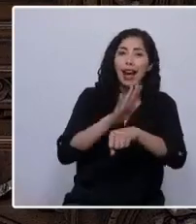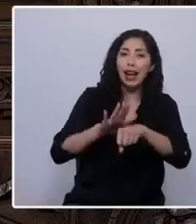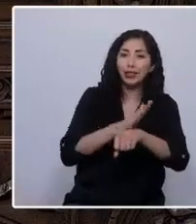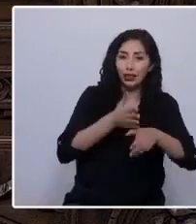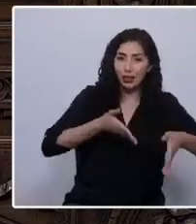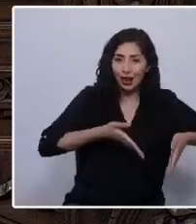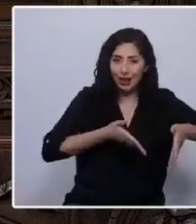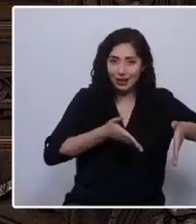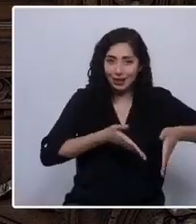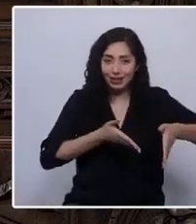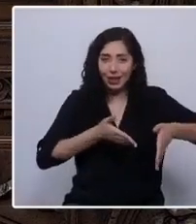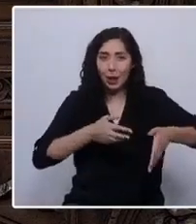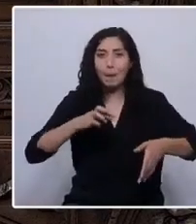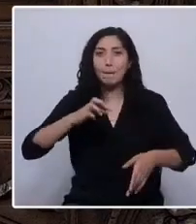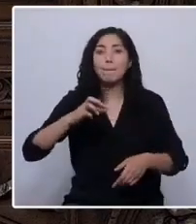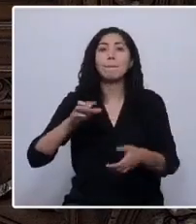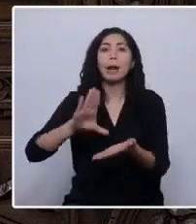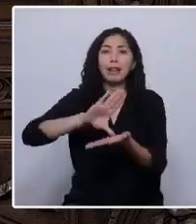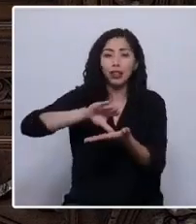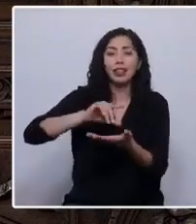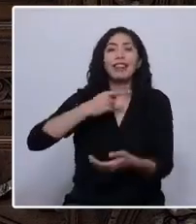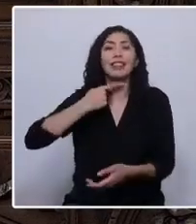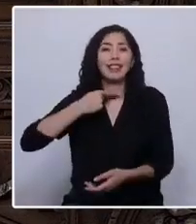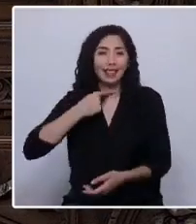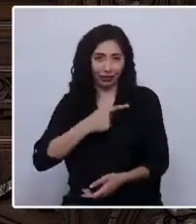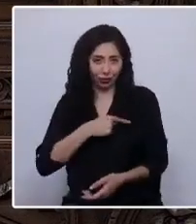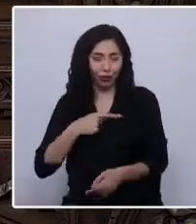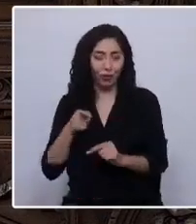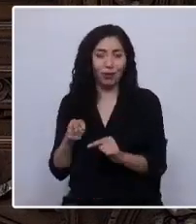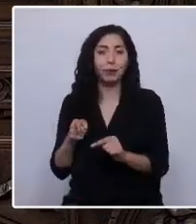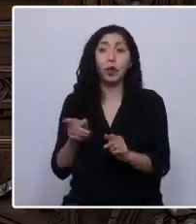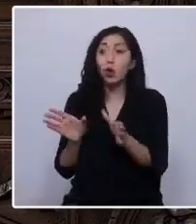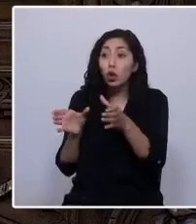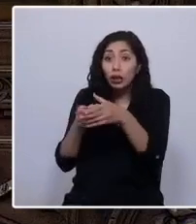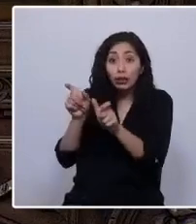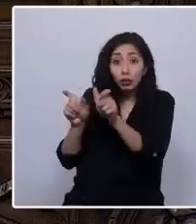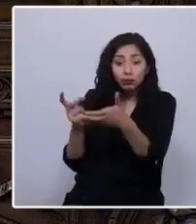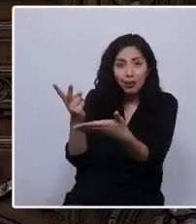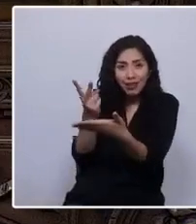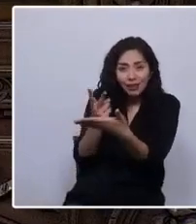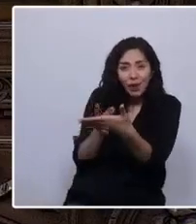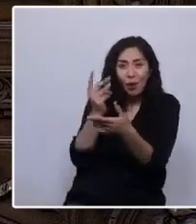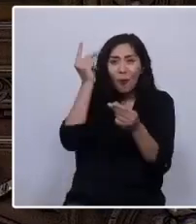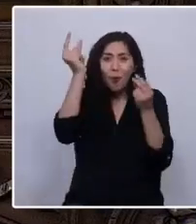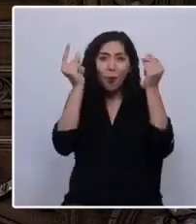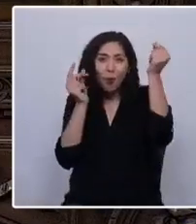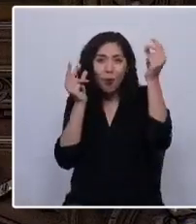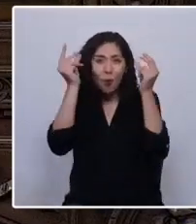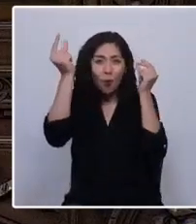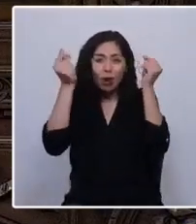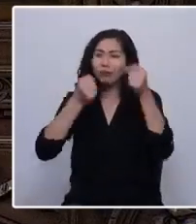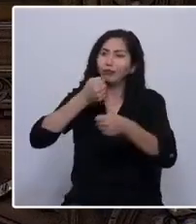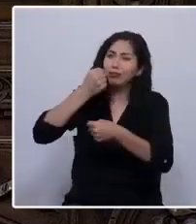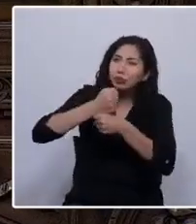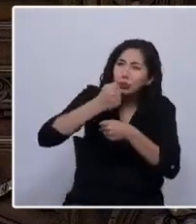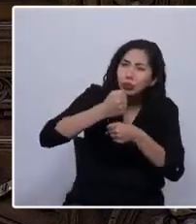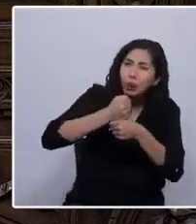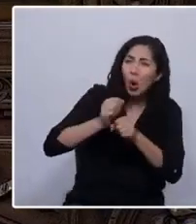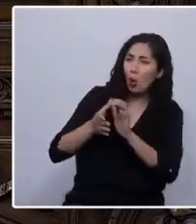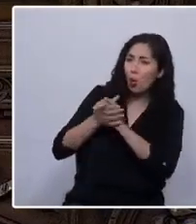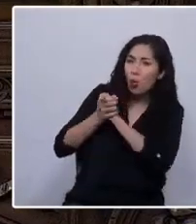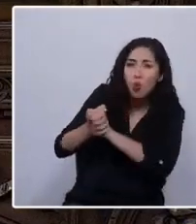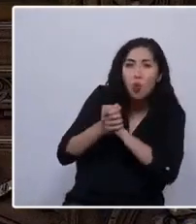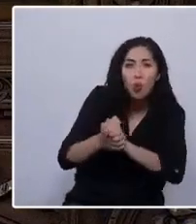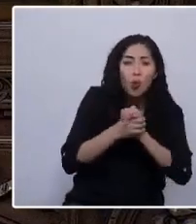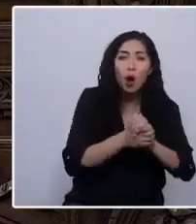Patriótico Interesante. Un colectivo de artistas con los que al ritmo de creación, trabajo incesante y fraternidad,